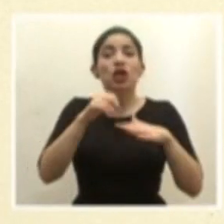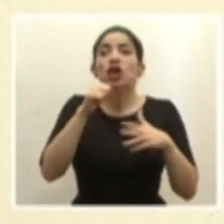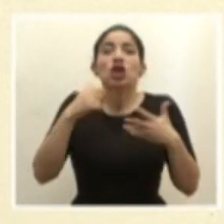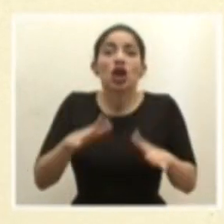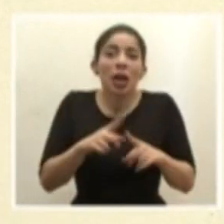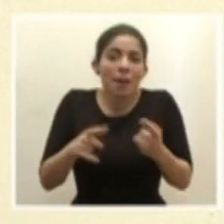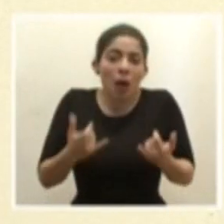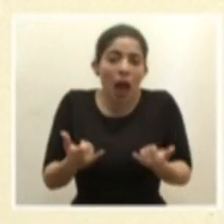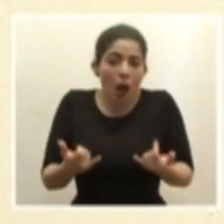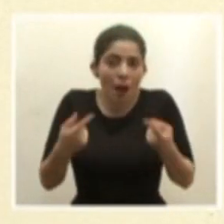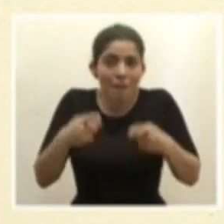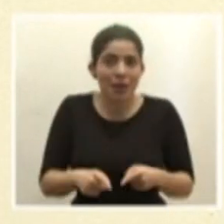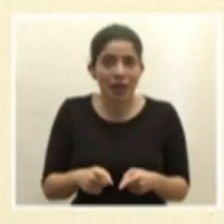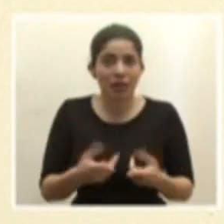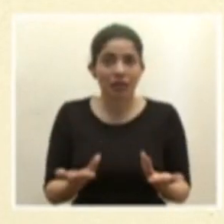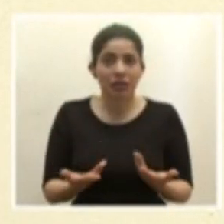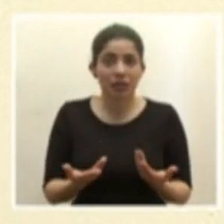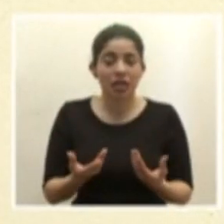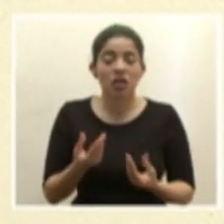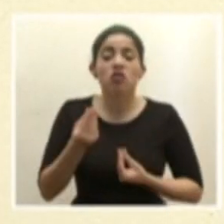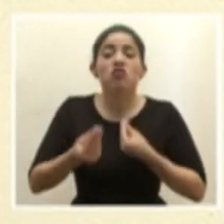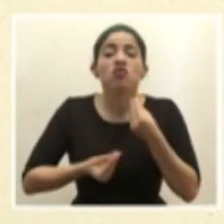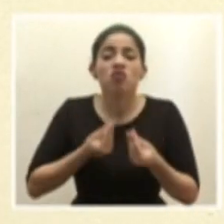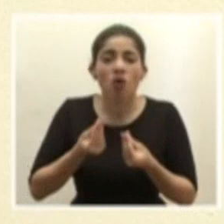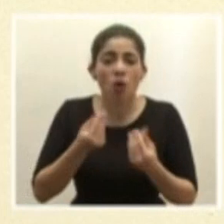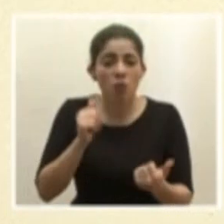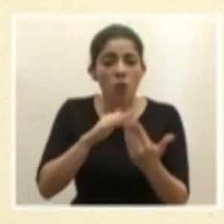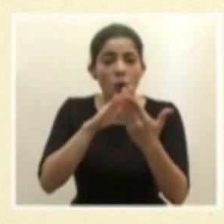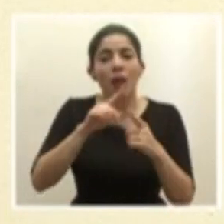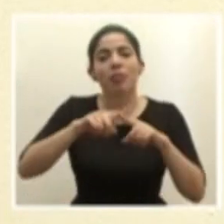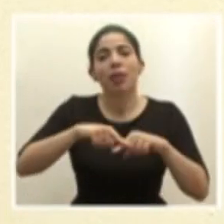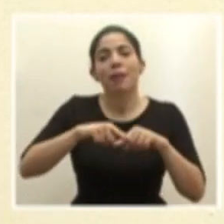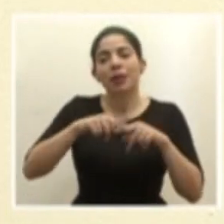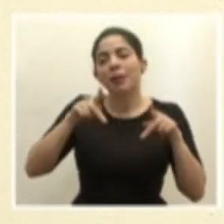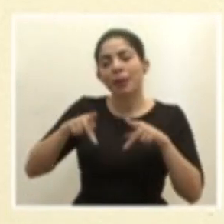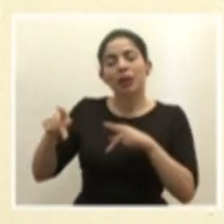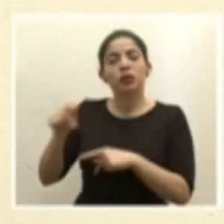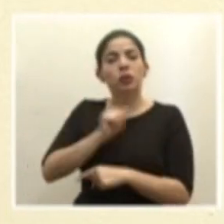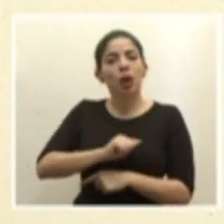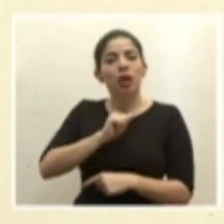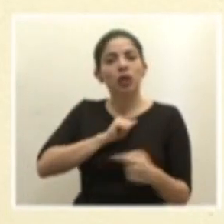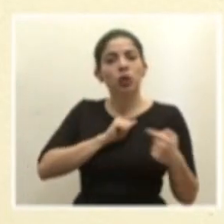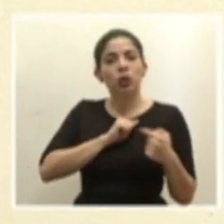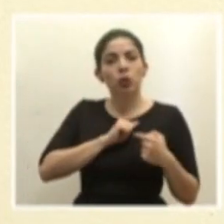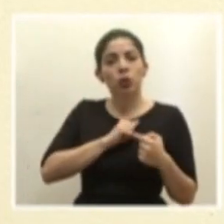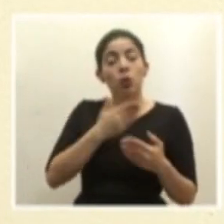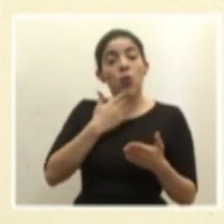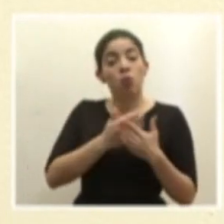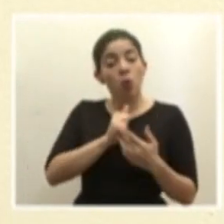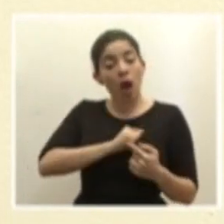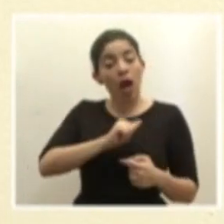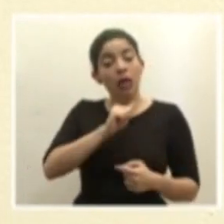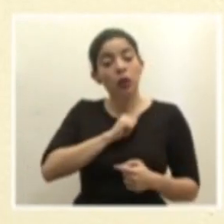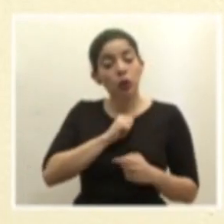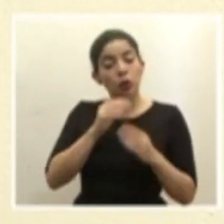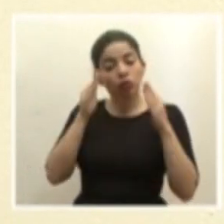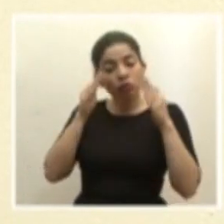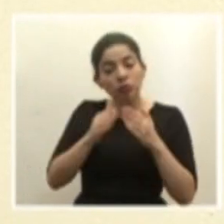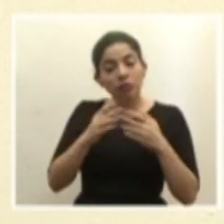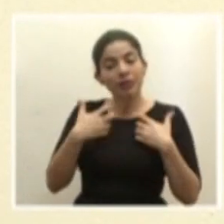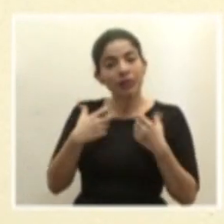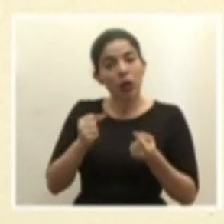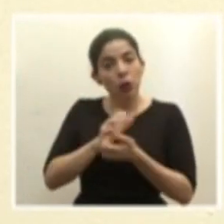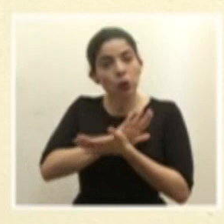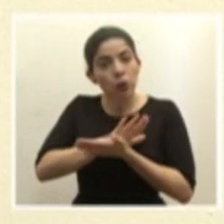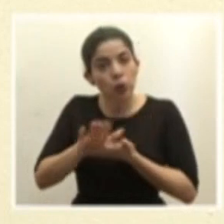está acá y mucho estamos dependiendo de la conducta de las personas y del buen comportamiento desde el punto de vista sanitario.